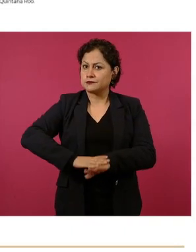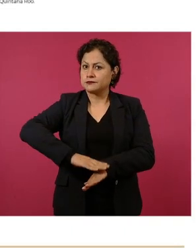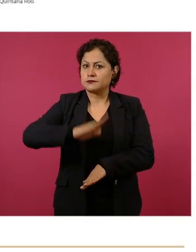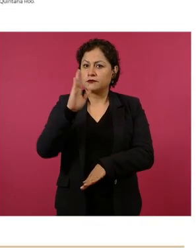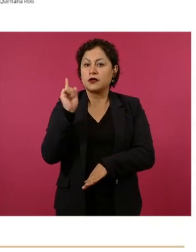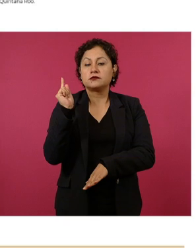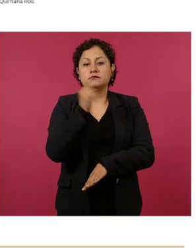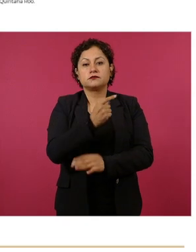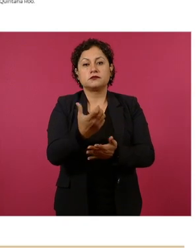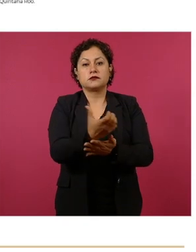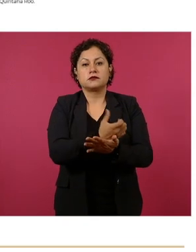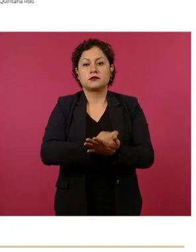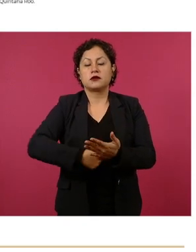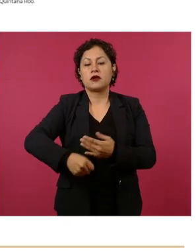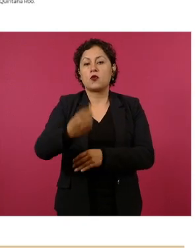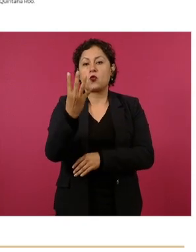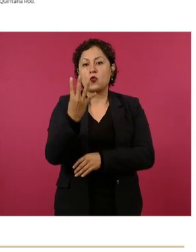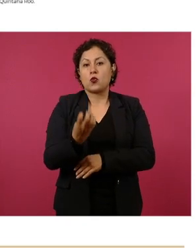de ganancia de